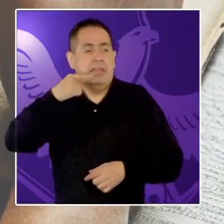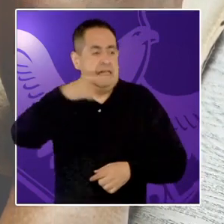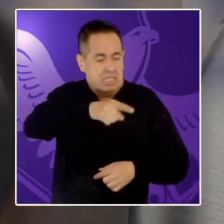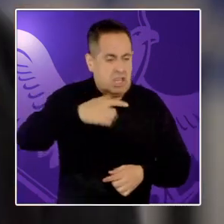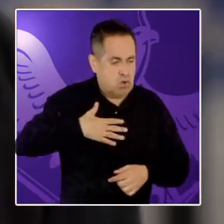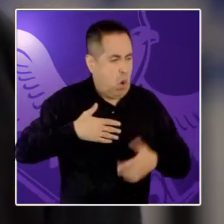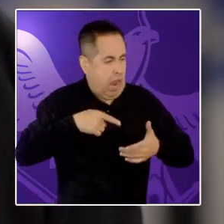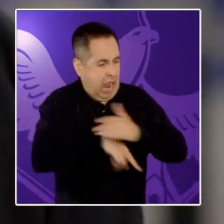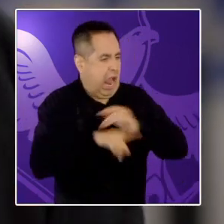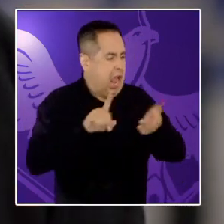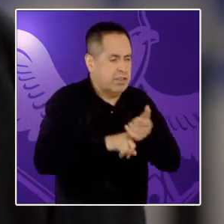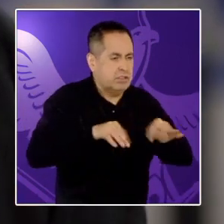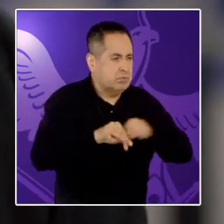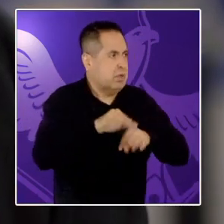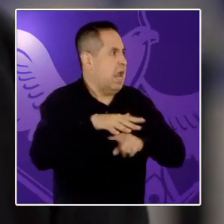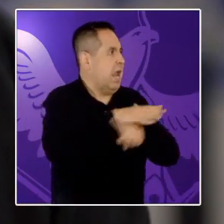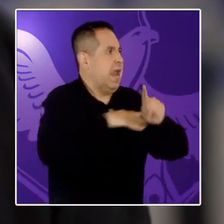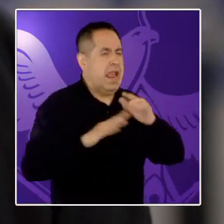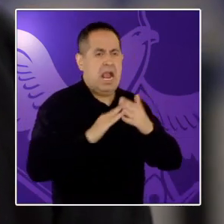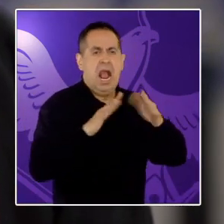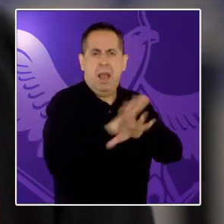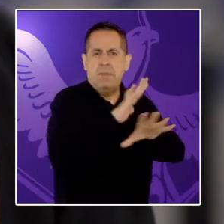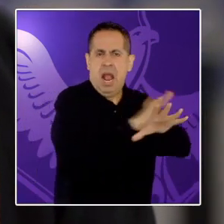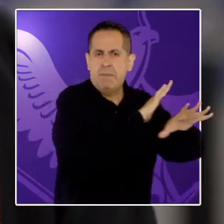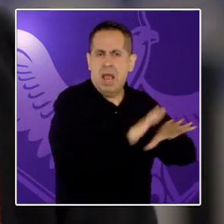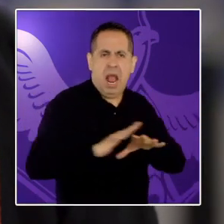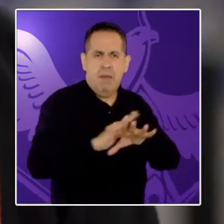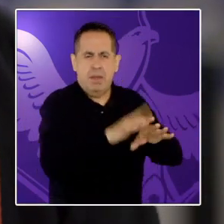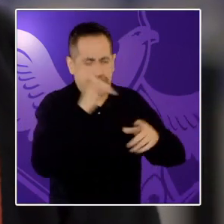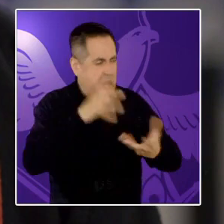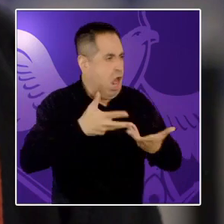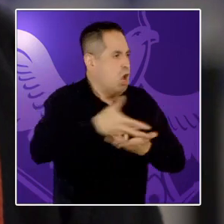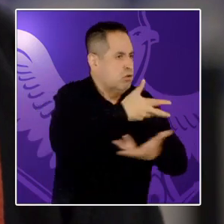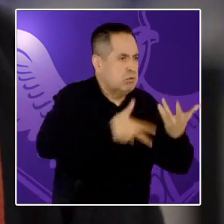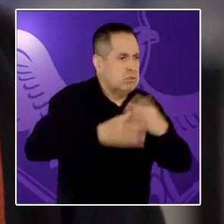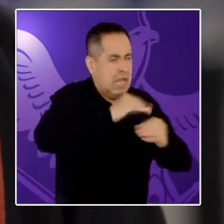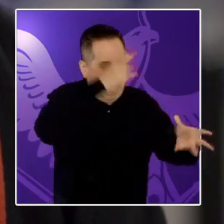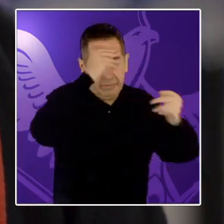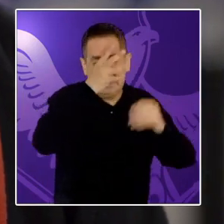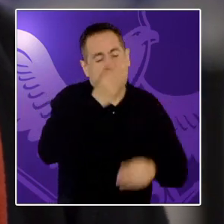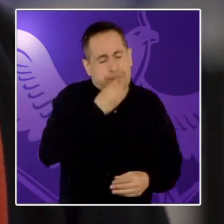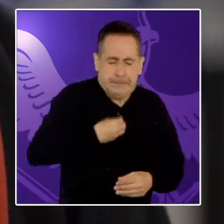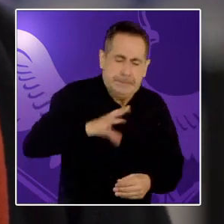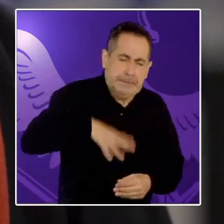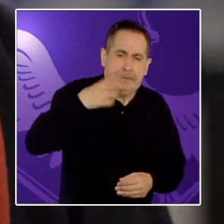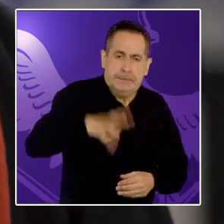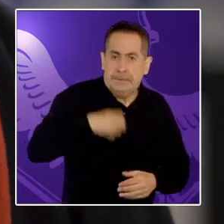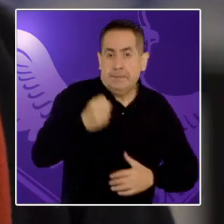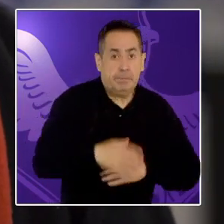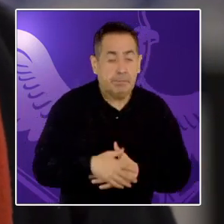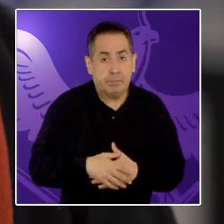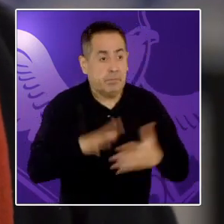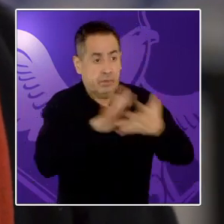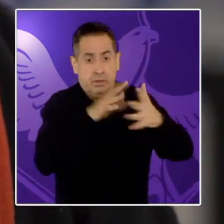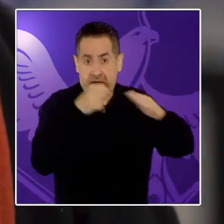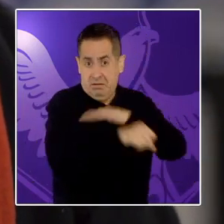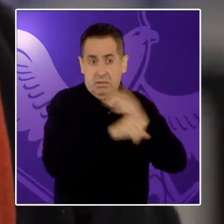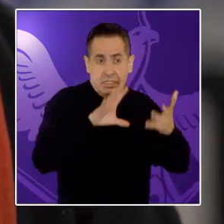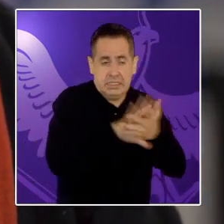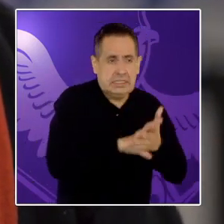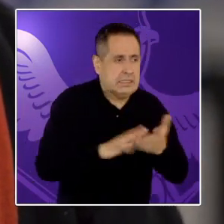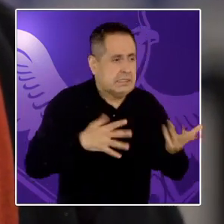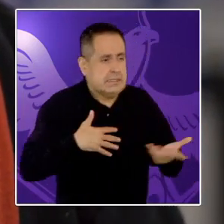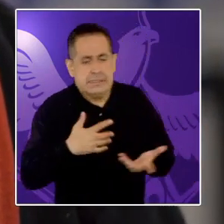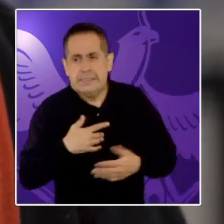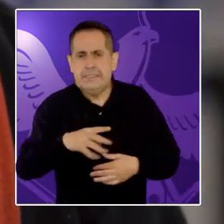de derecho, como diría Hannah Arendt, cuando sus acciones transforman un espacio restringido y punitivo en uno colectivo y pedagógico. Las mujeres